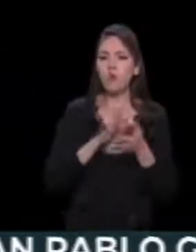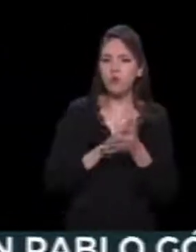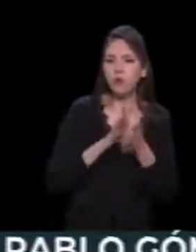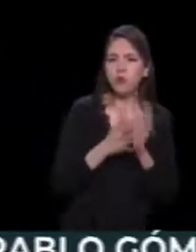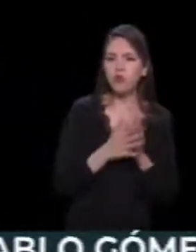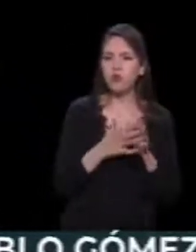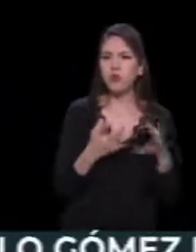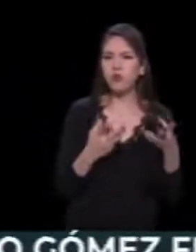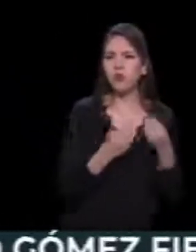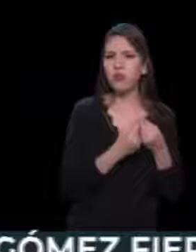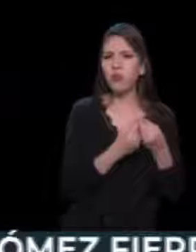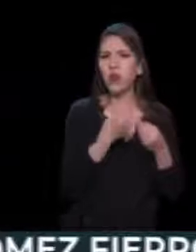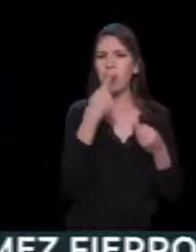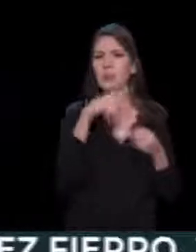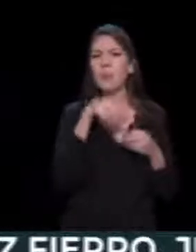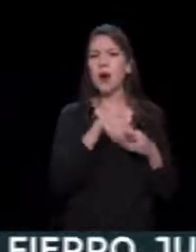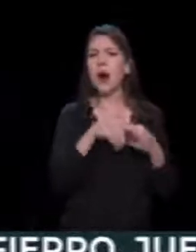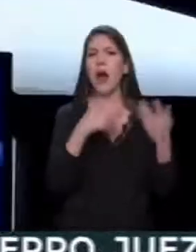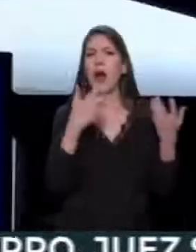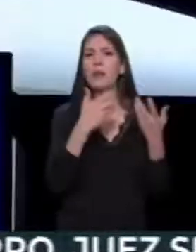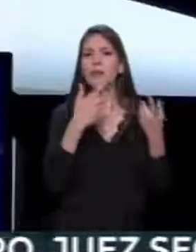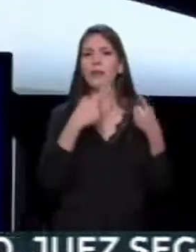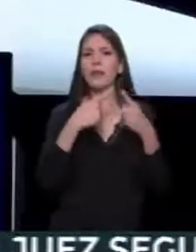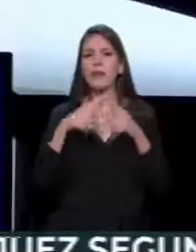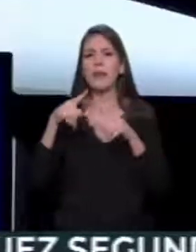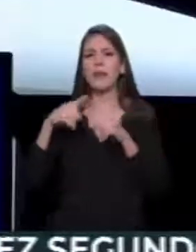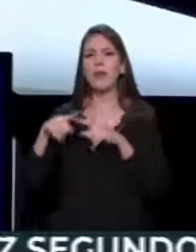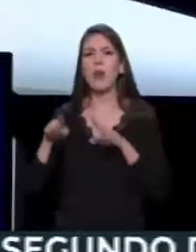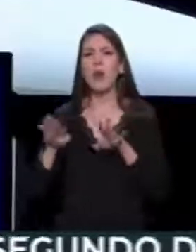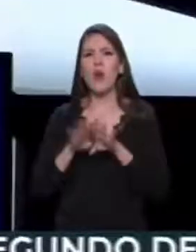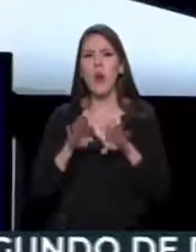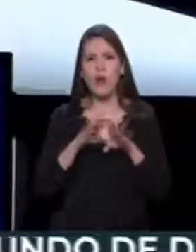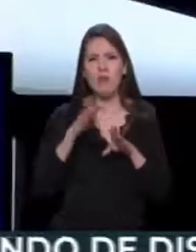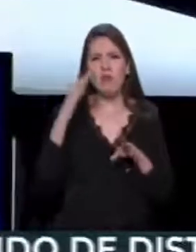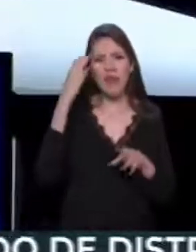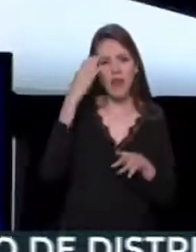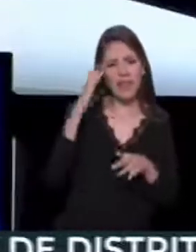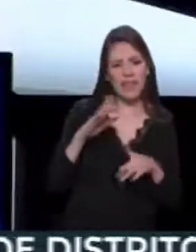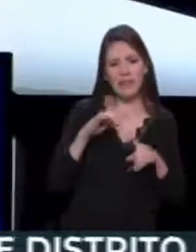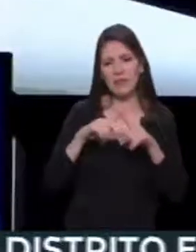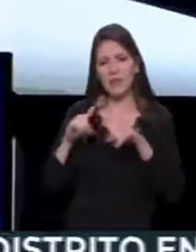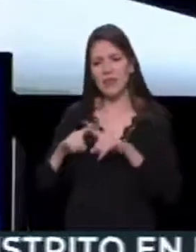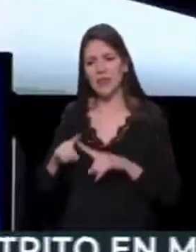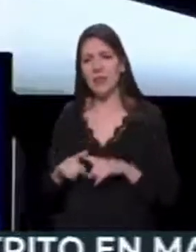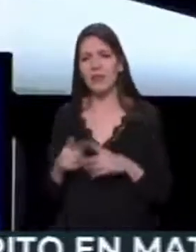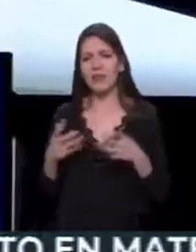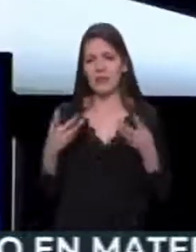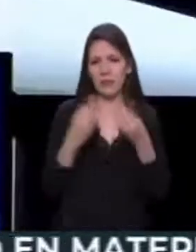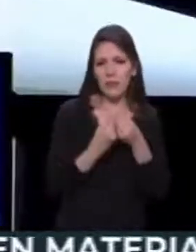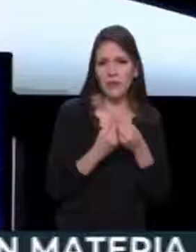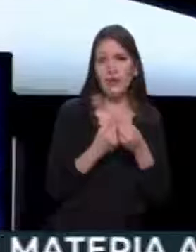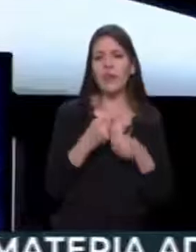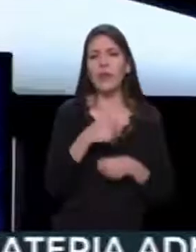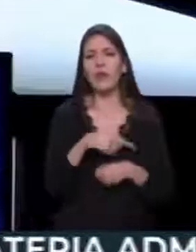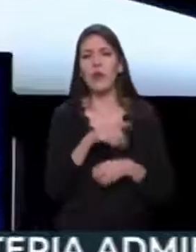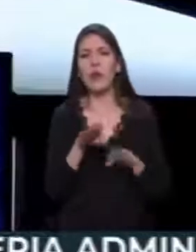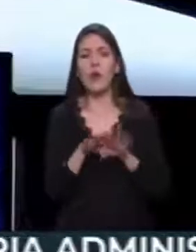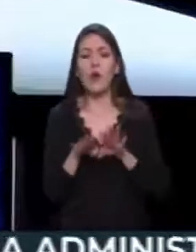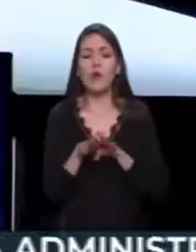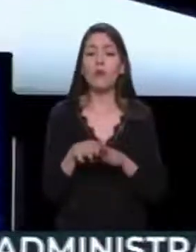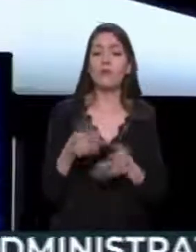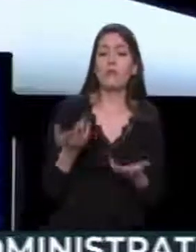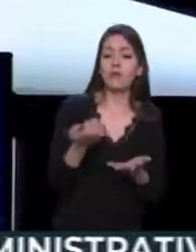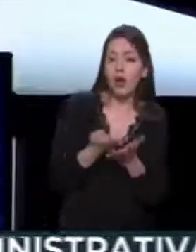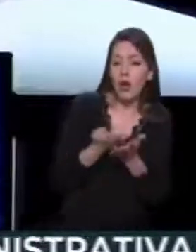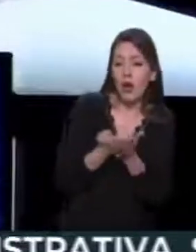no de un Estado de Derecho, sino de distintos imperios criminales vinculados con poderes fácticos, con poderes